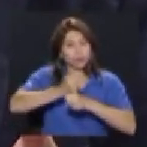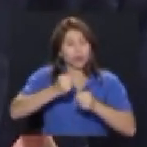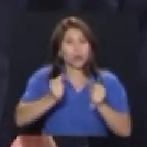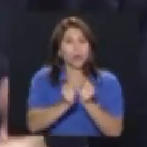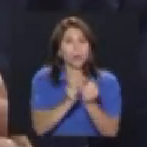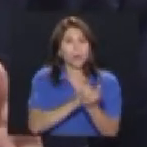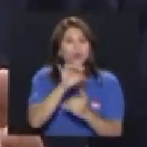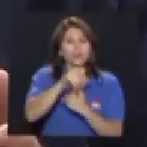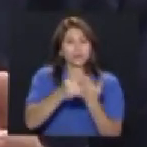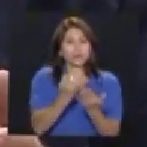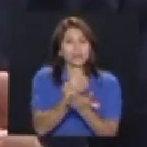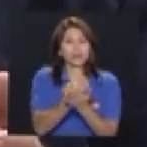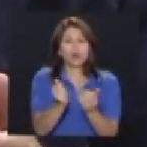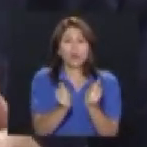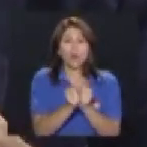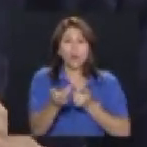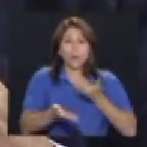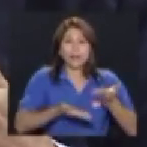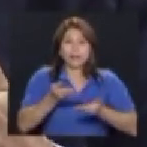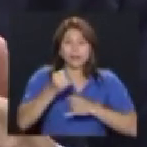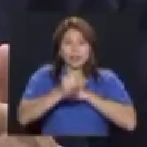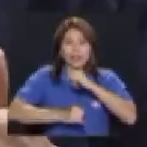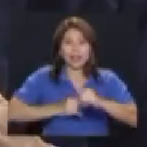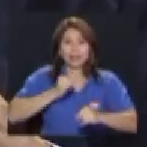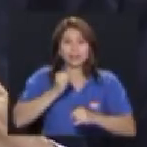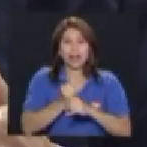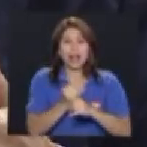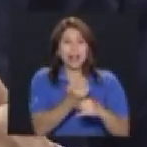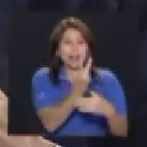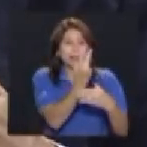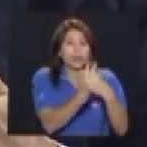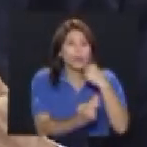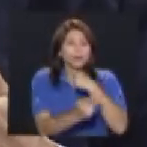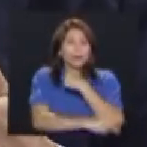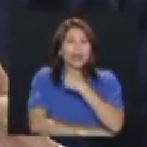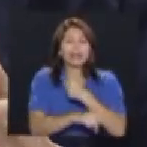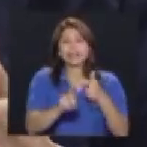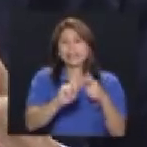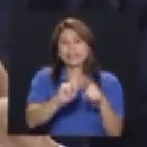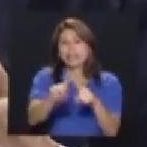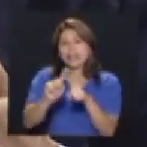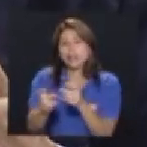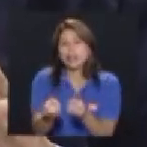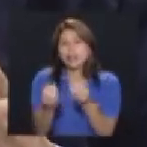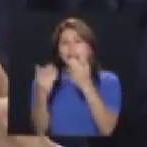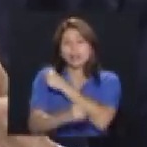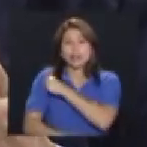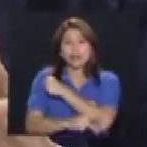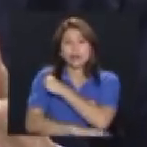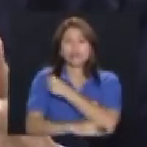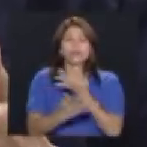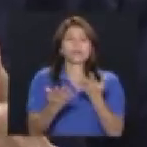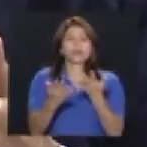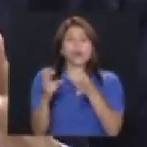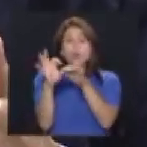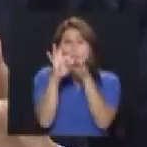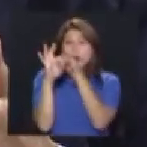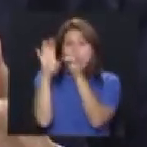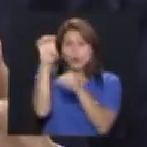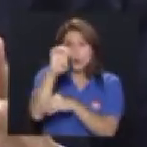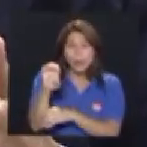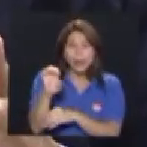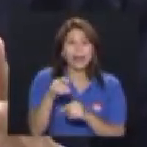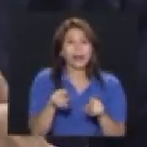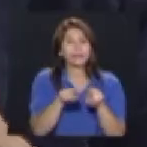de financiamiento con la cooperación internacional, bilaterales, multilaterales, Unión Europea, el propio